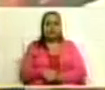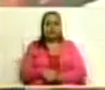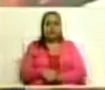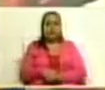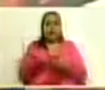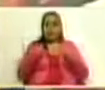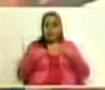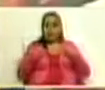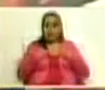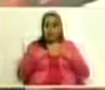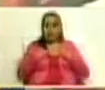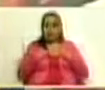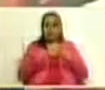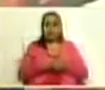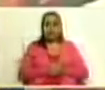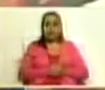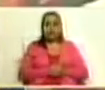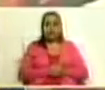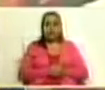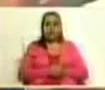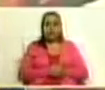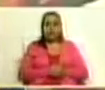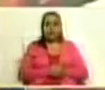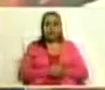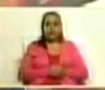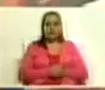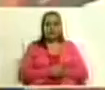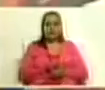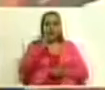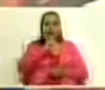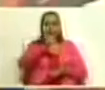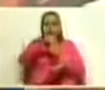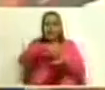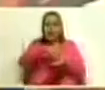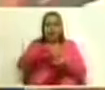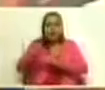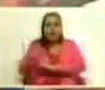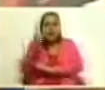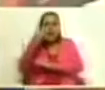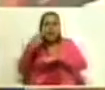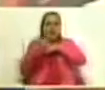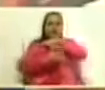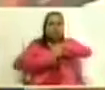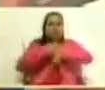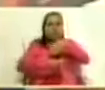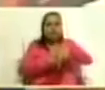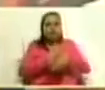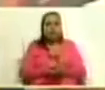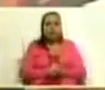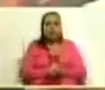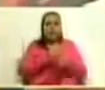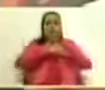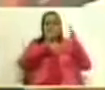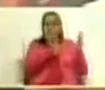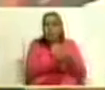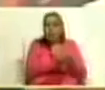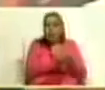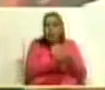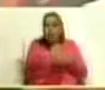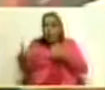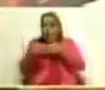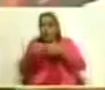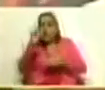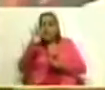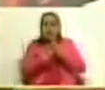vivió y fue protagonista de la primera rebelión mundial contra el